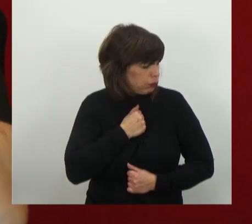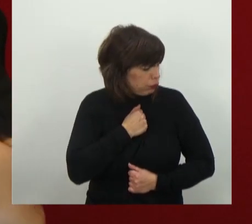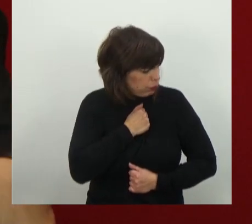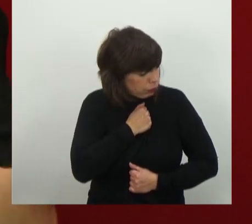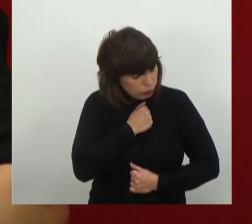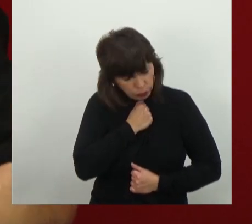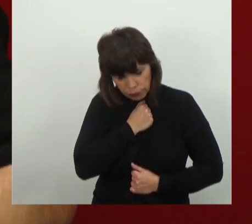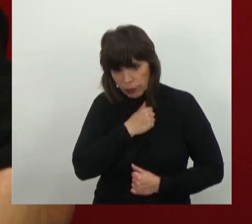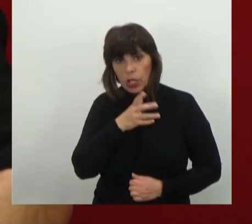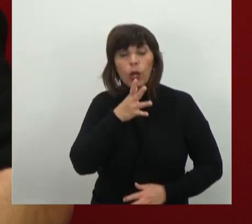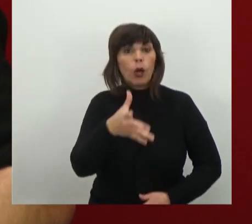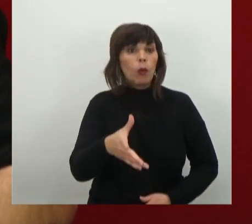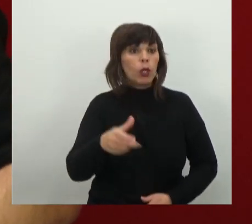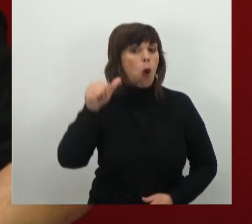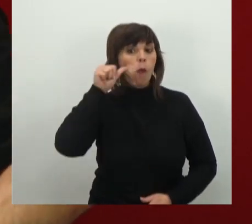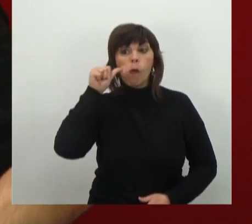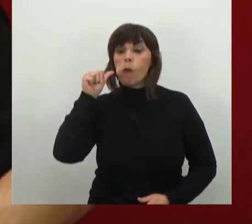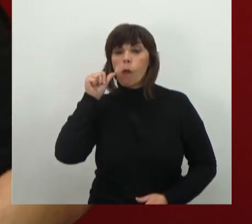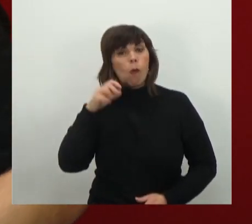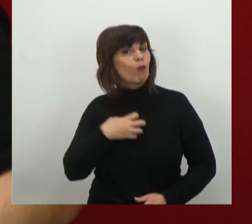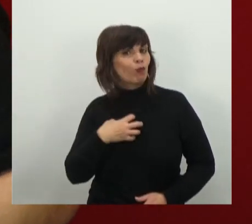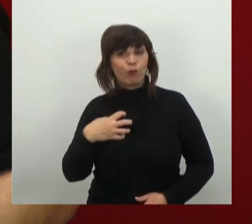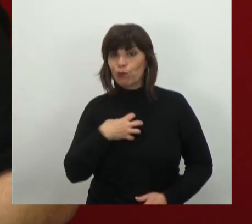Ella no pudo tener hijos. ¿Qué hizo?